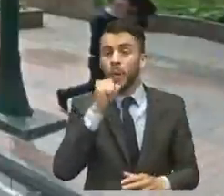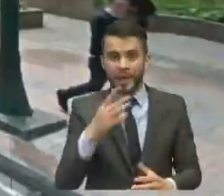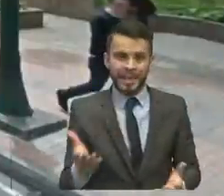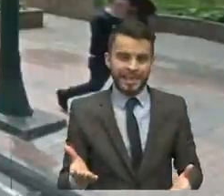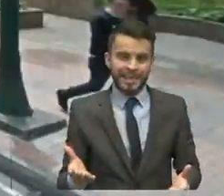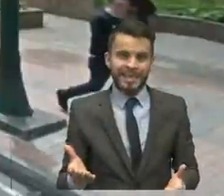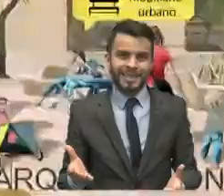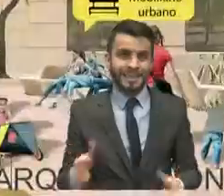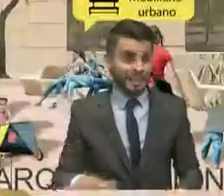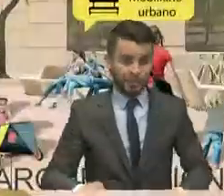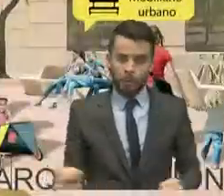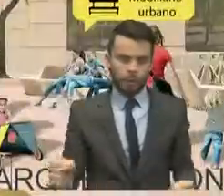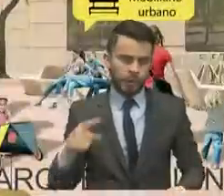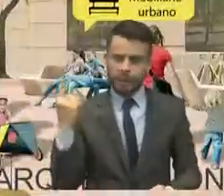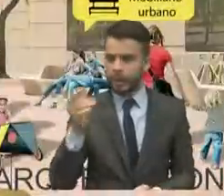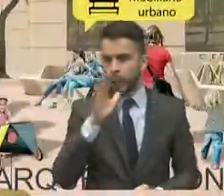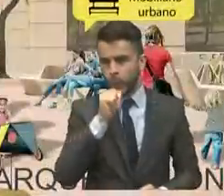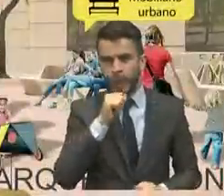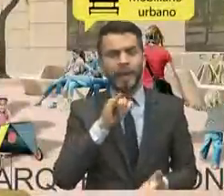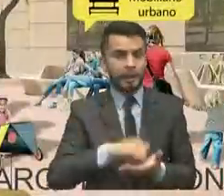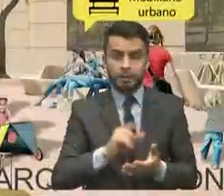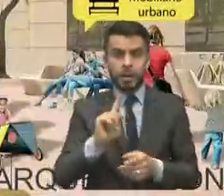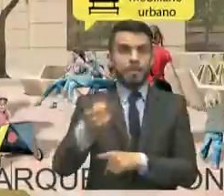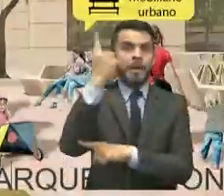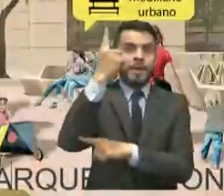no existe en Bogotá eso.